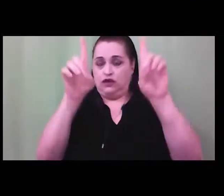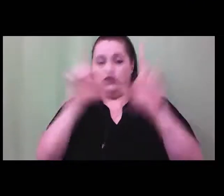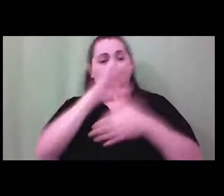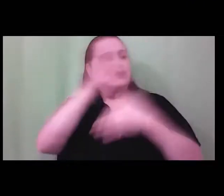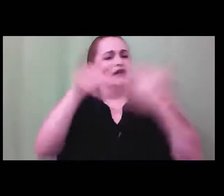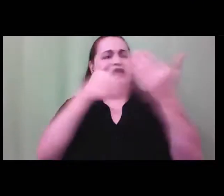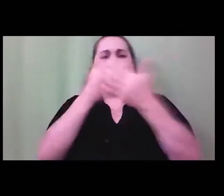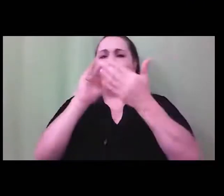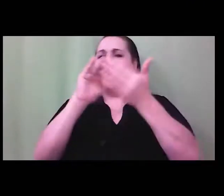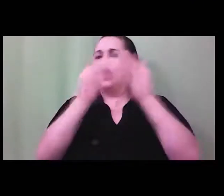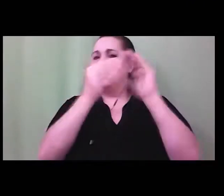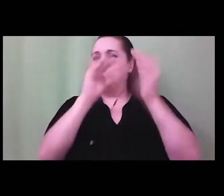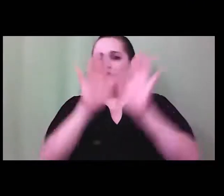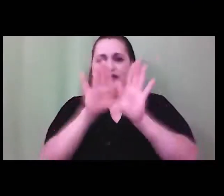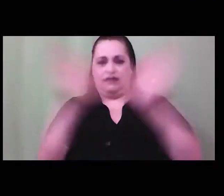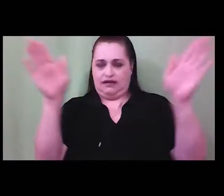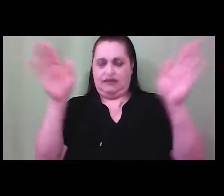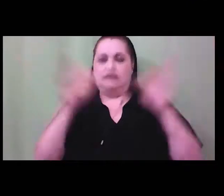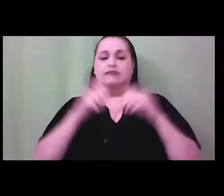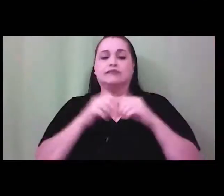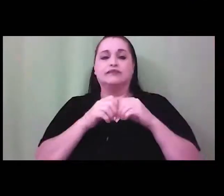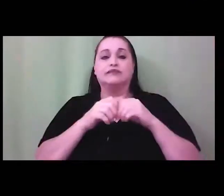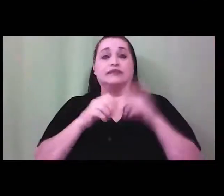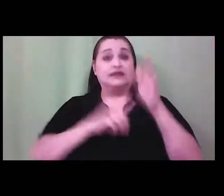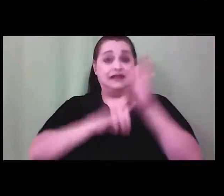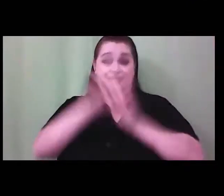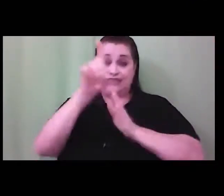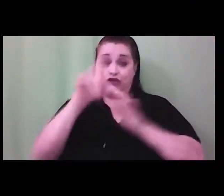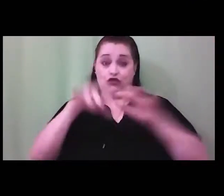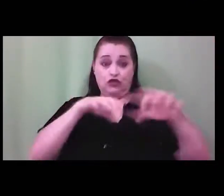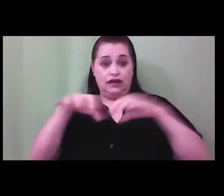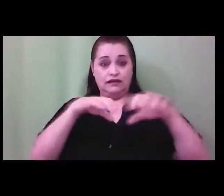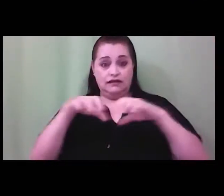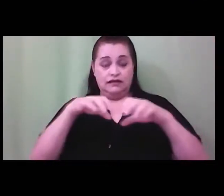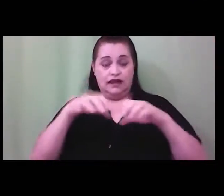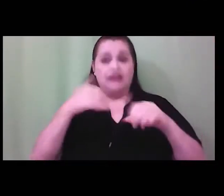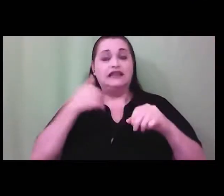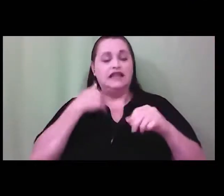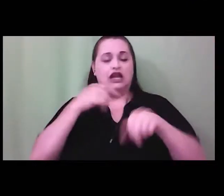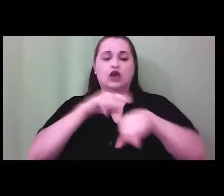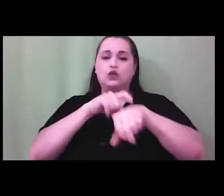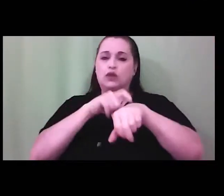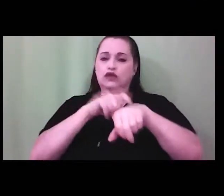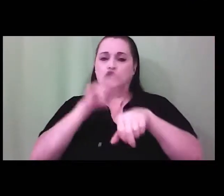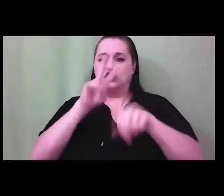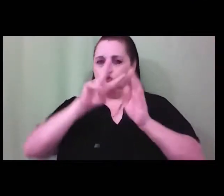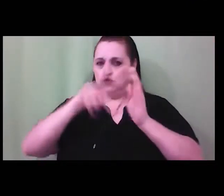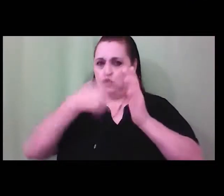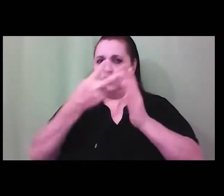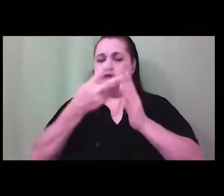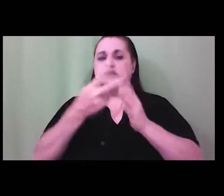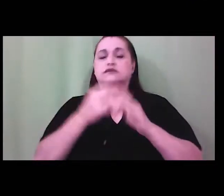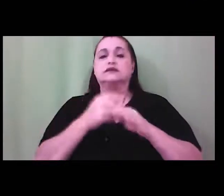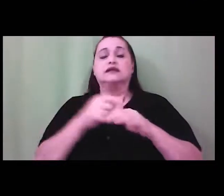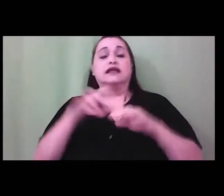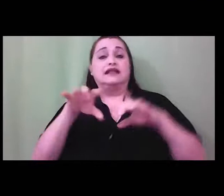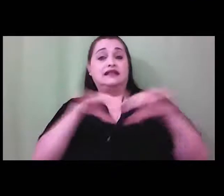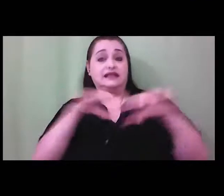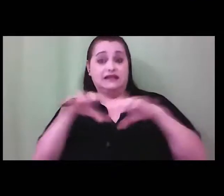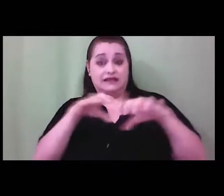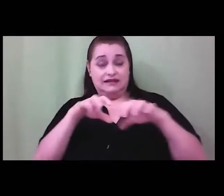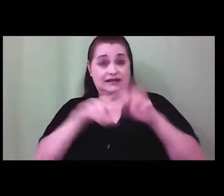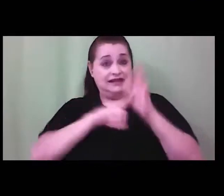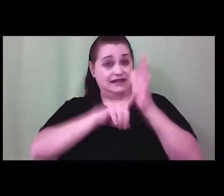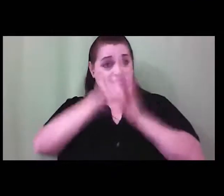la comunidad en general. El desarrollo del evento tendrá una duración de 2 horas. La dinámica a